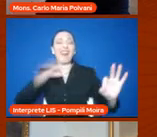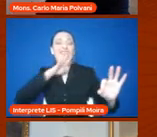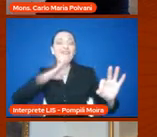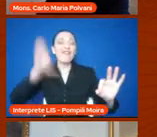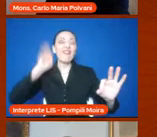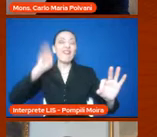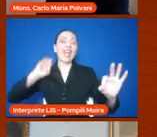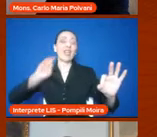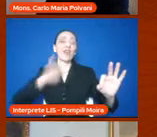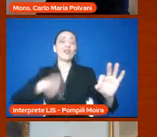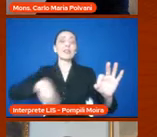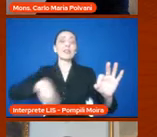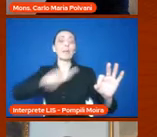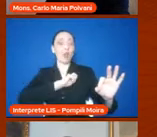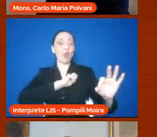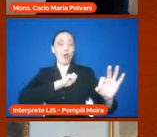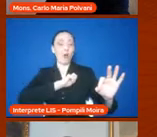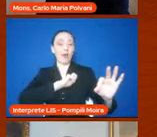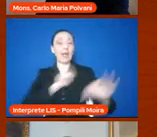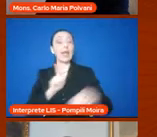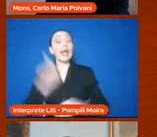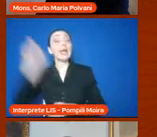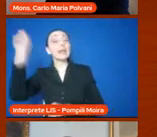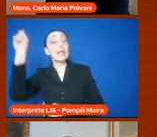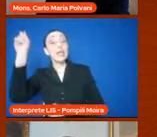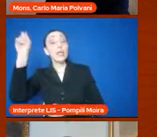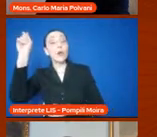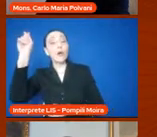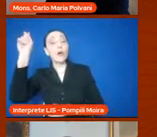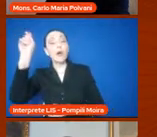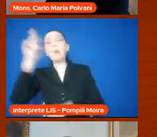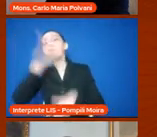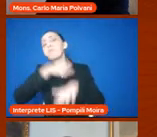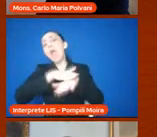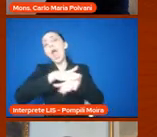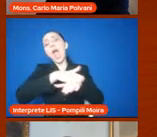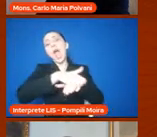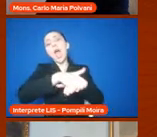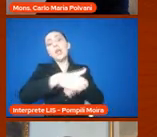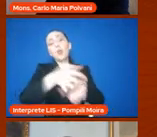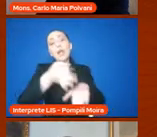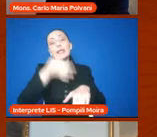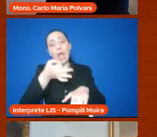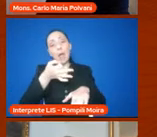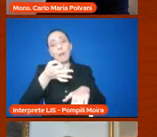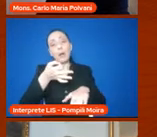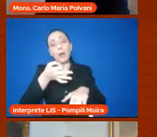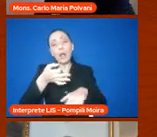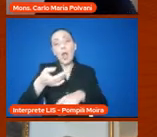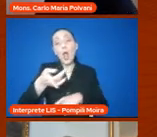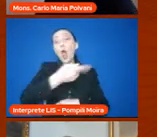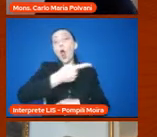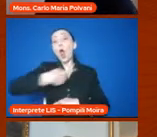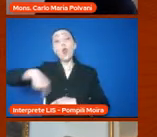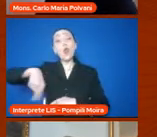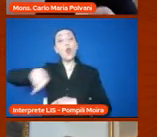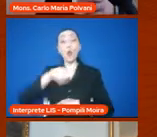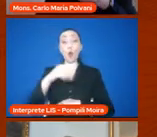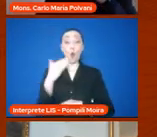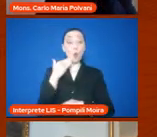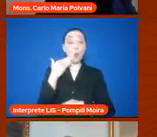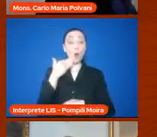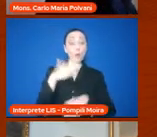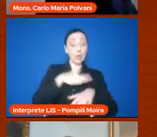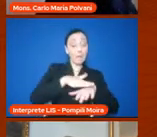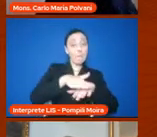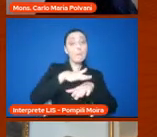Dios perdona siempre, los hombres perdonamos de vez en cuando, la naturaleza no perdona más.